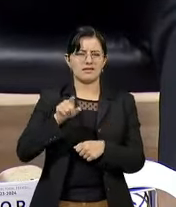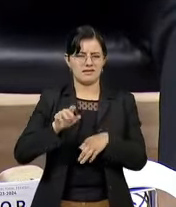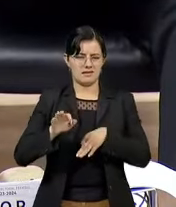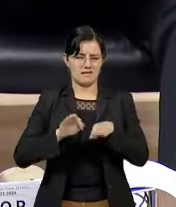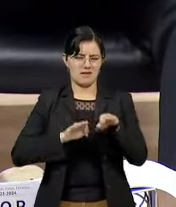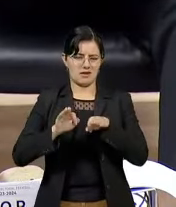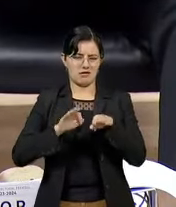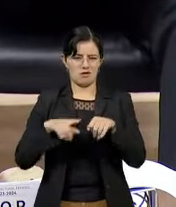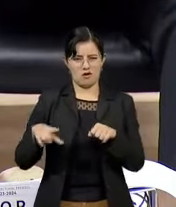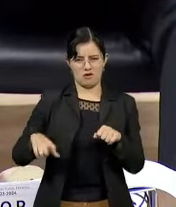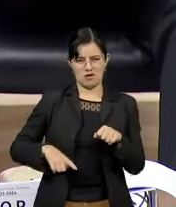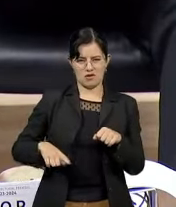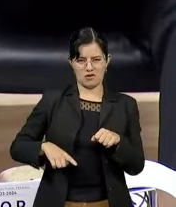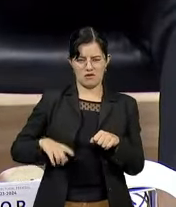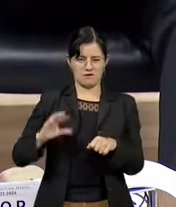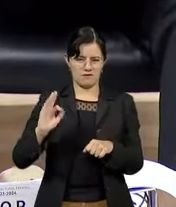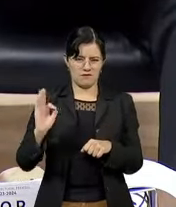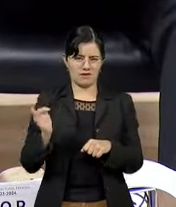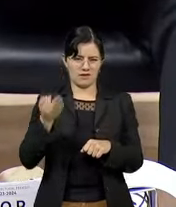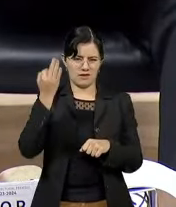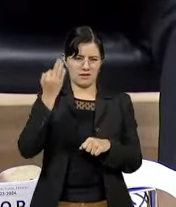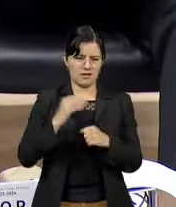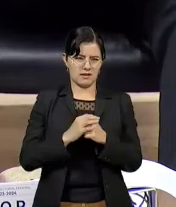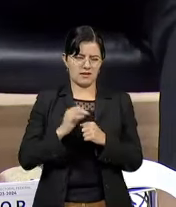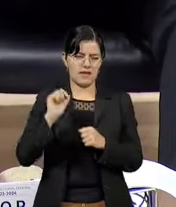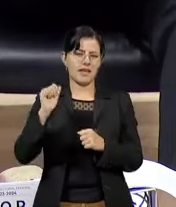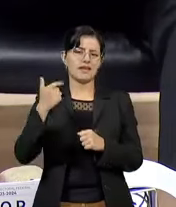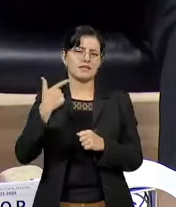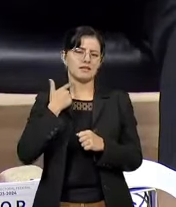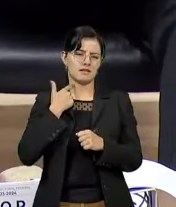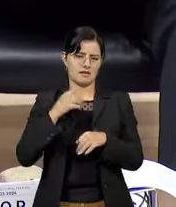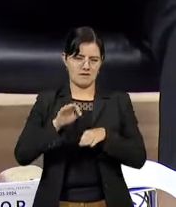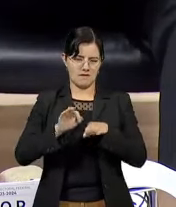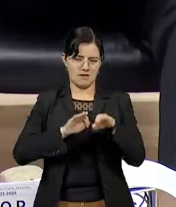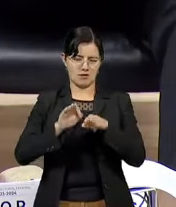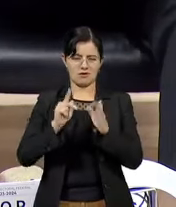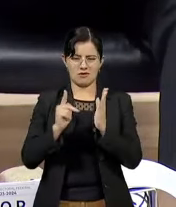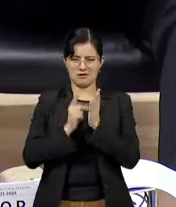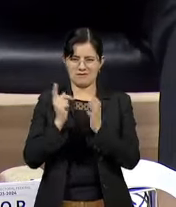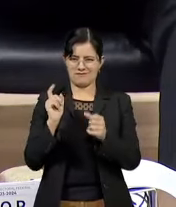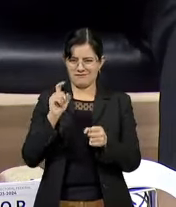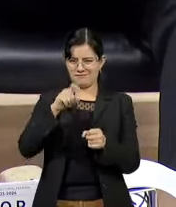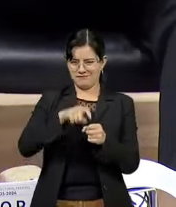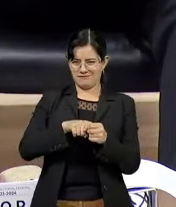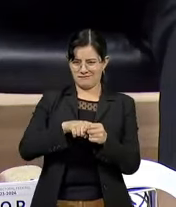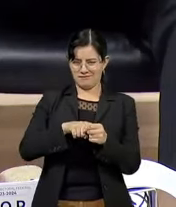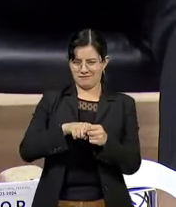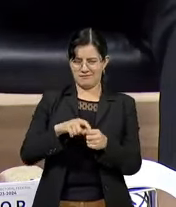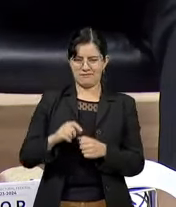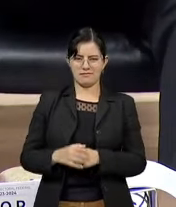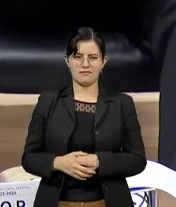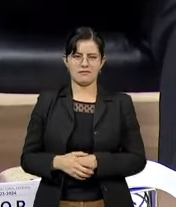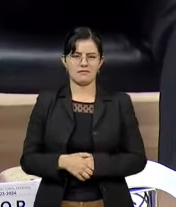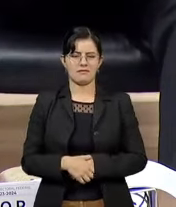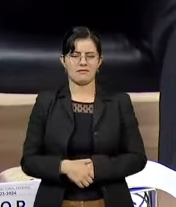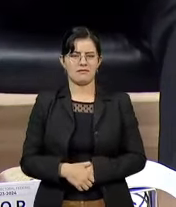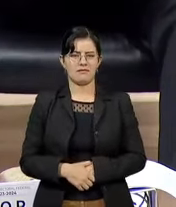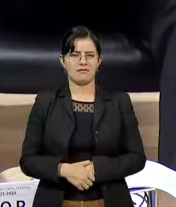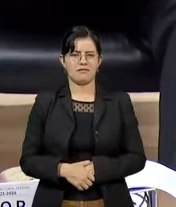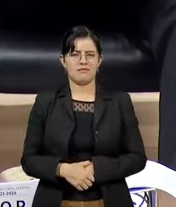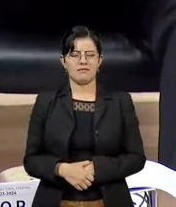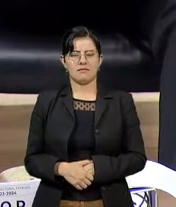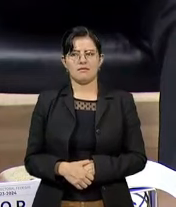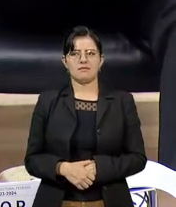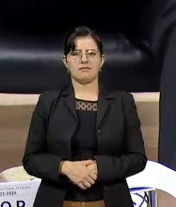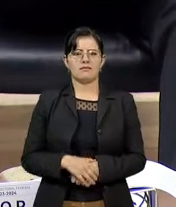del Gobierno Federal un exfuncionario que se integra nuevamente que hizo una eh manejo muy importante